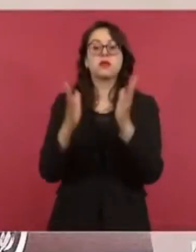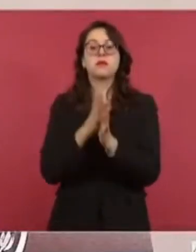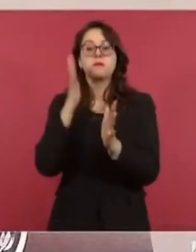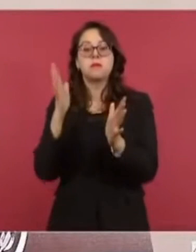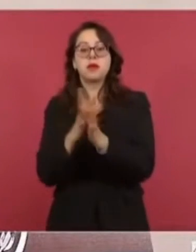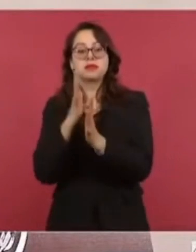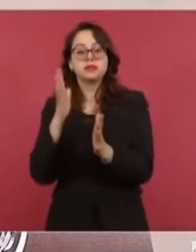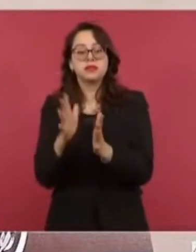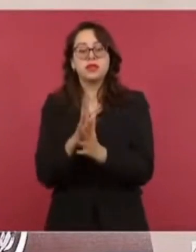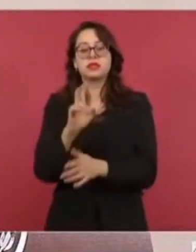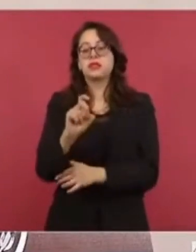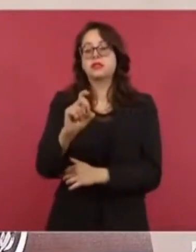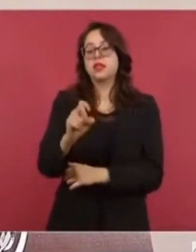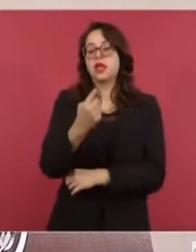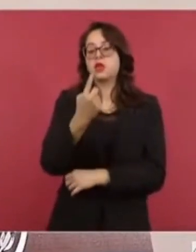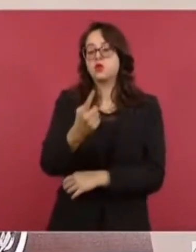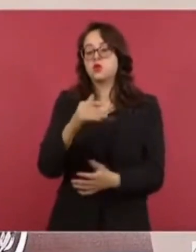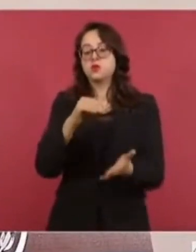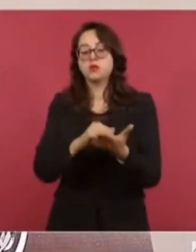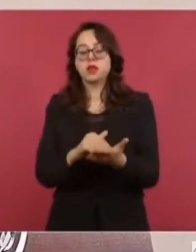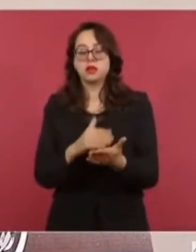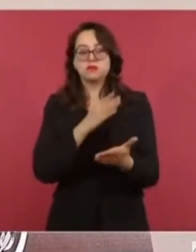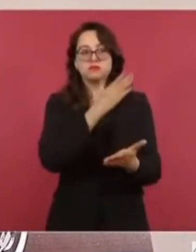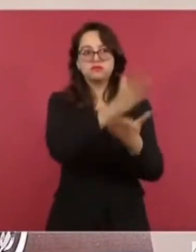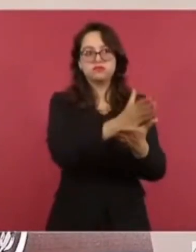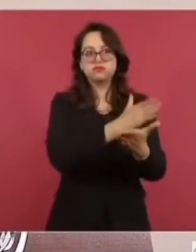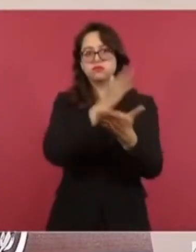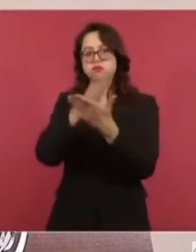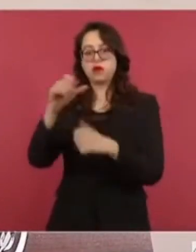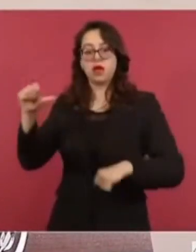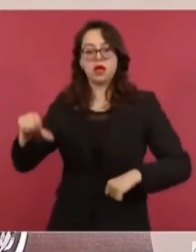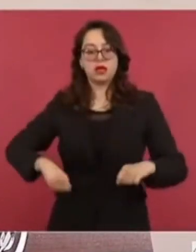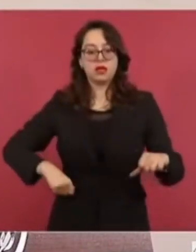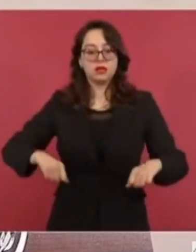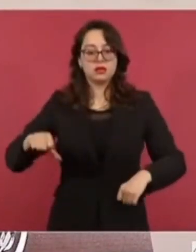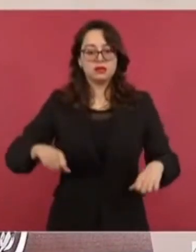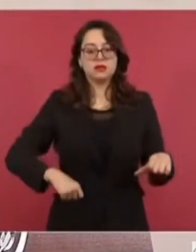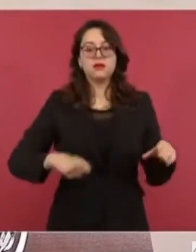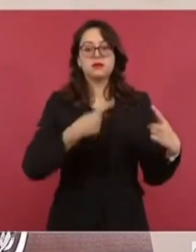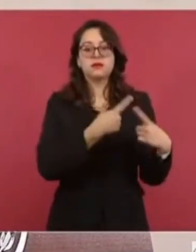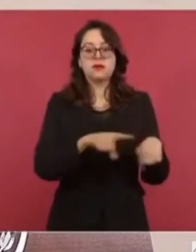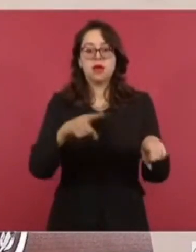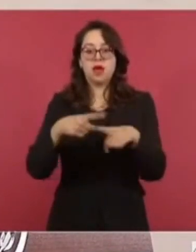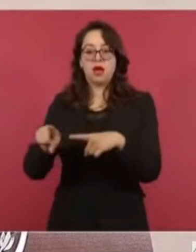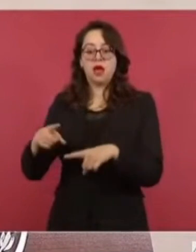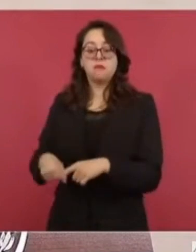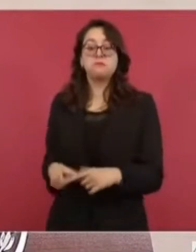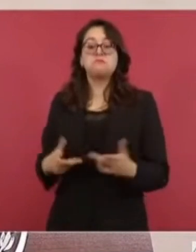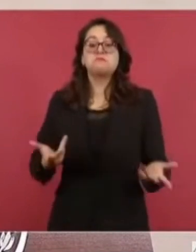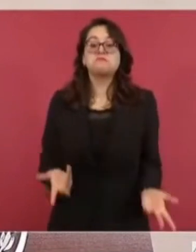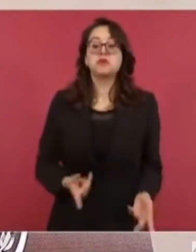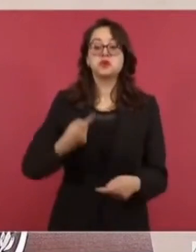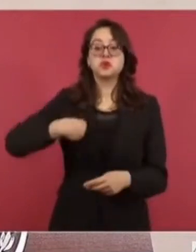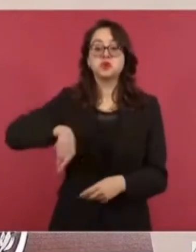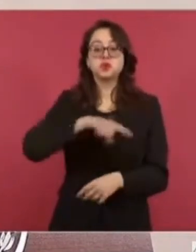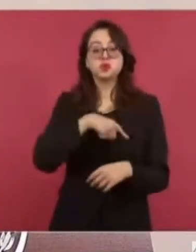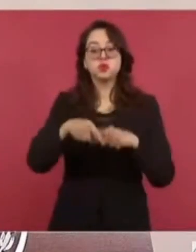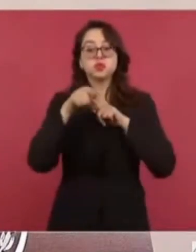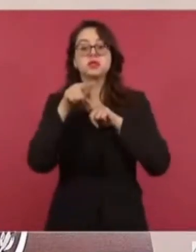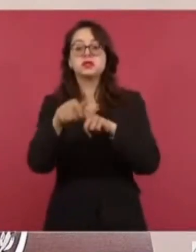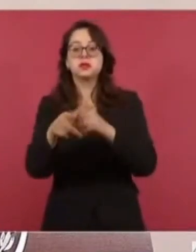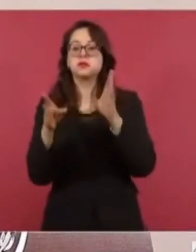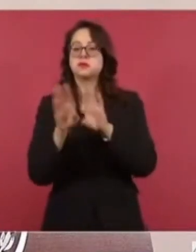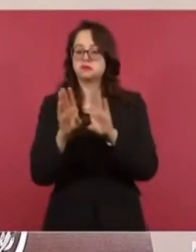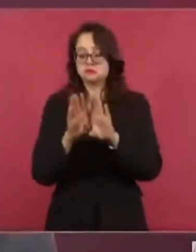de 31,000. ¿Qué vamos a hacer finalmente? A continuar con el análisis de